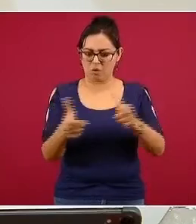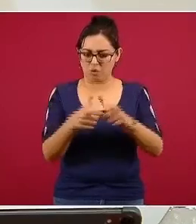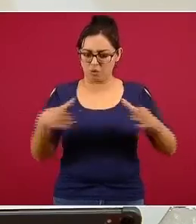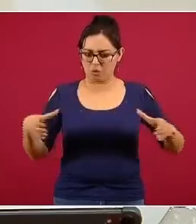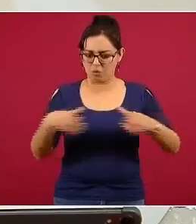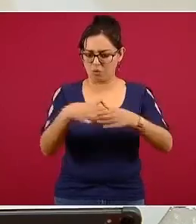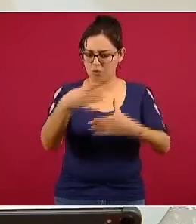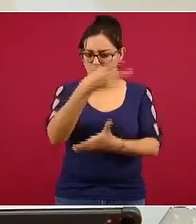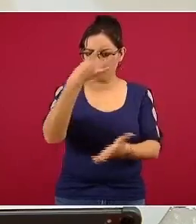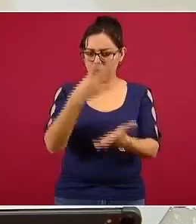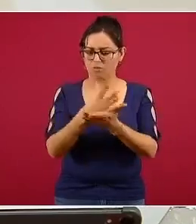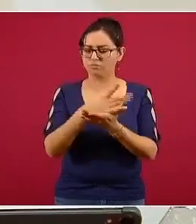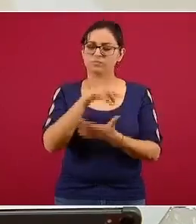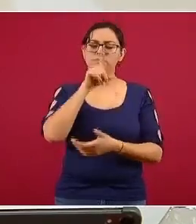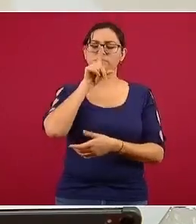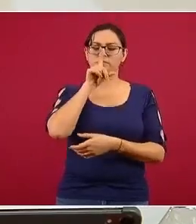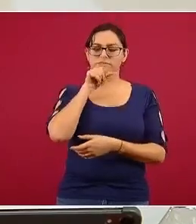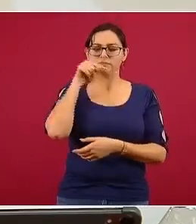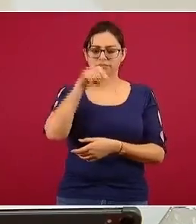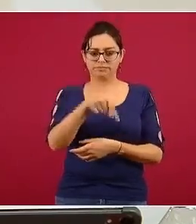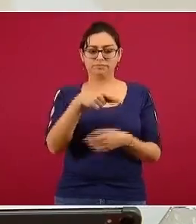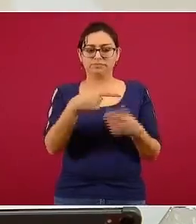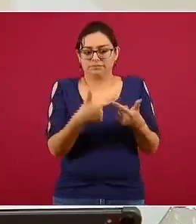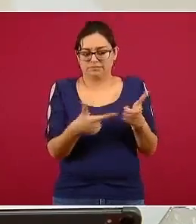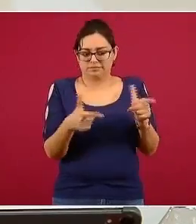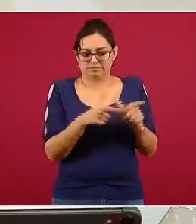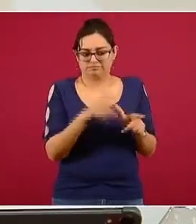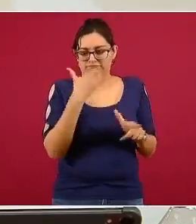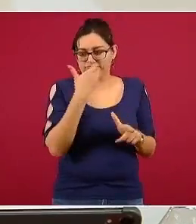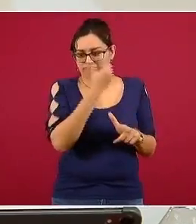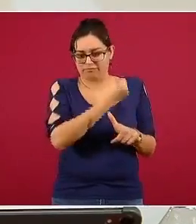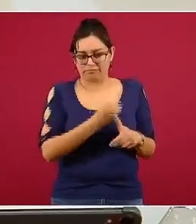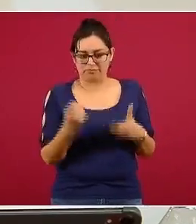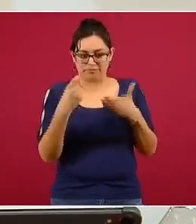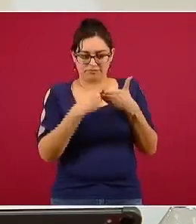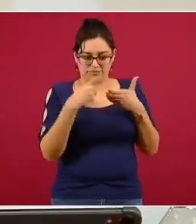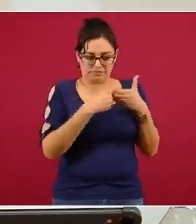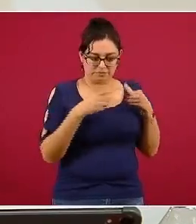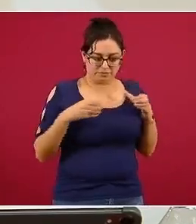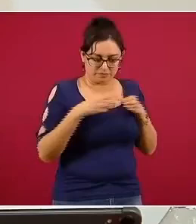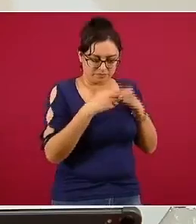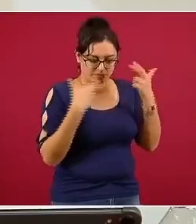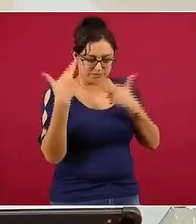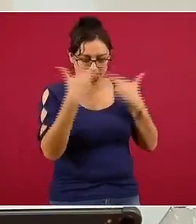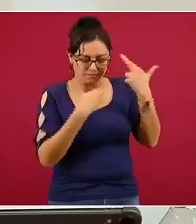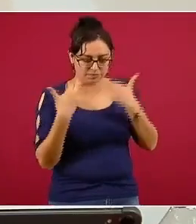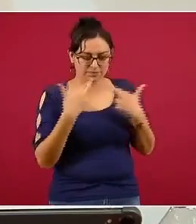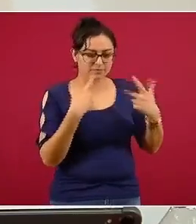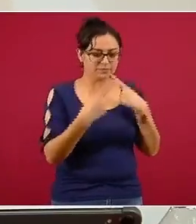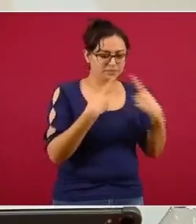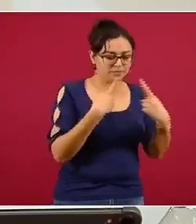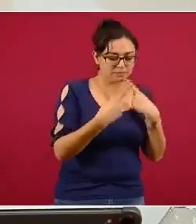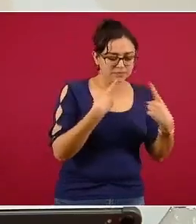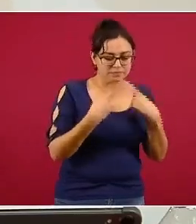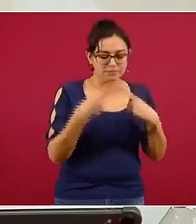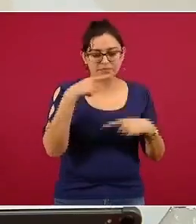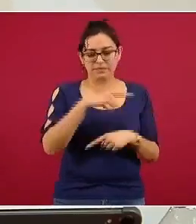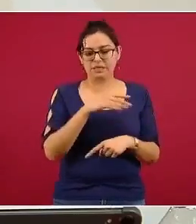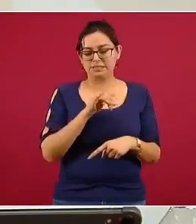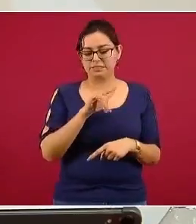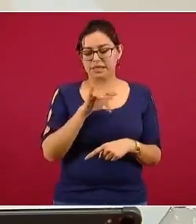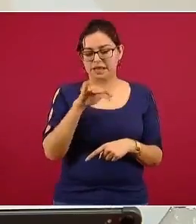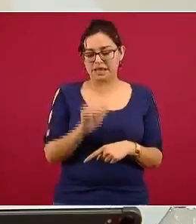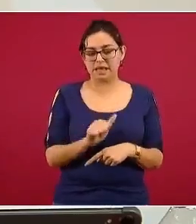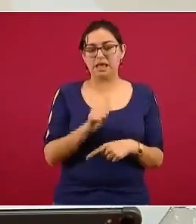hemos mencionado muchas veces, es el grupo que se conformó, que coordina la doctora Celia Alpuch, en donde hay